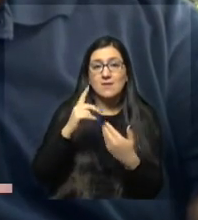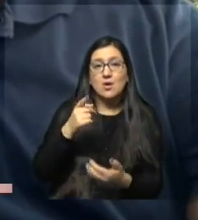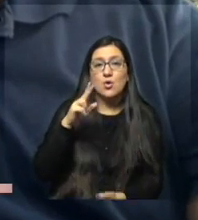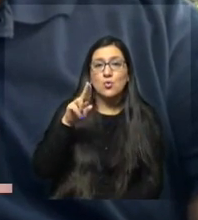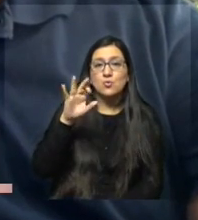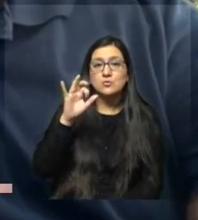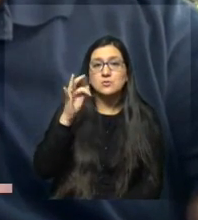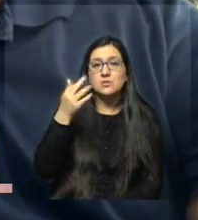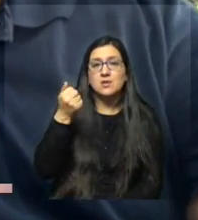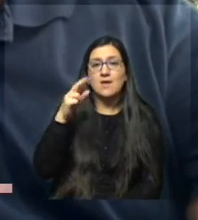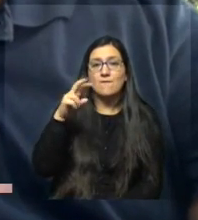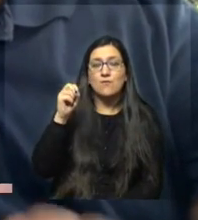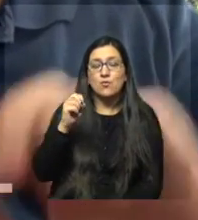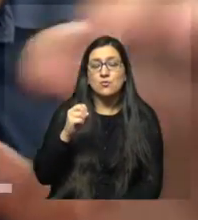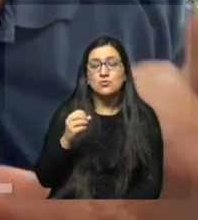esta concentración